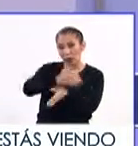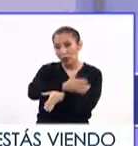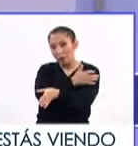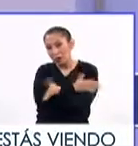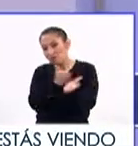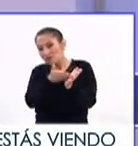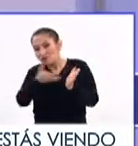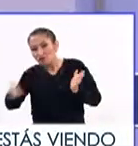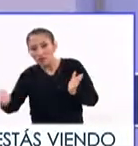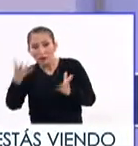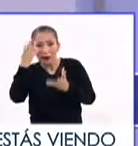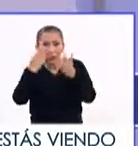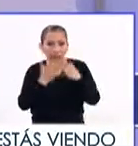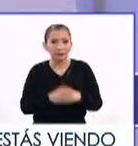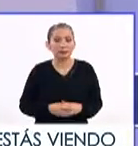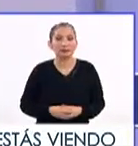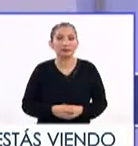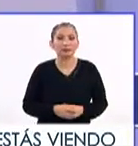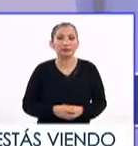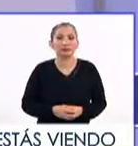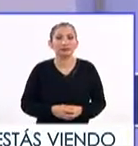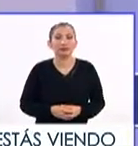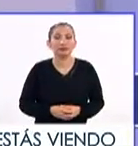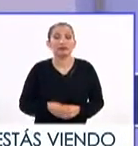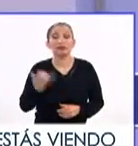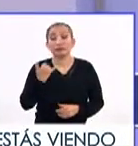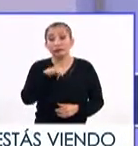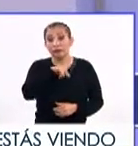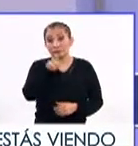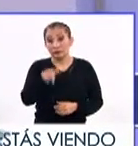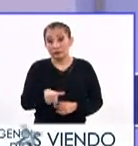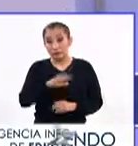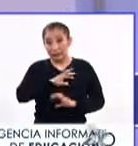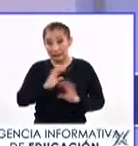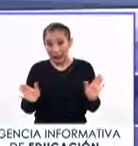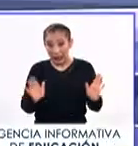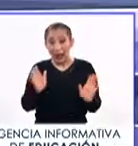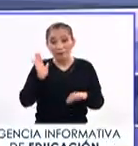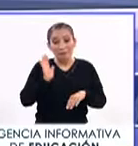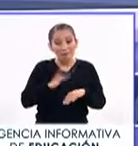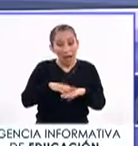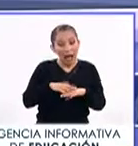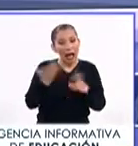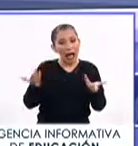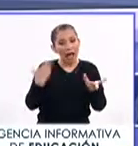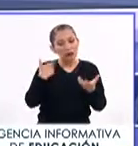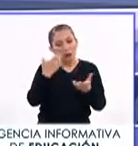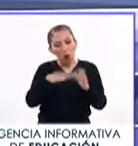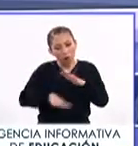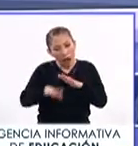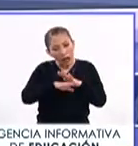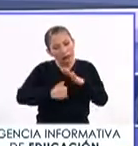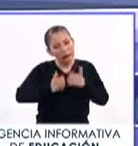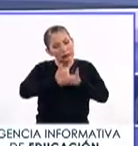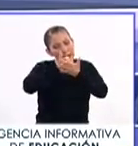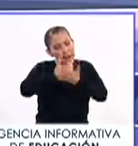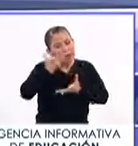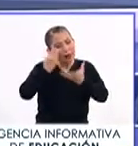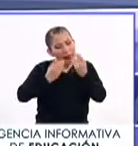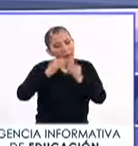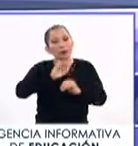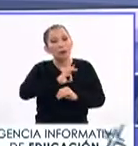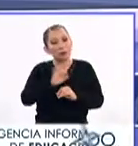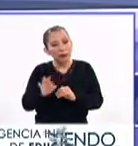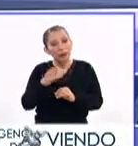acompañan durante su aprendizaje. Y bueno, ya después, quizá cuando ya tengan un poquito más sentadas estas bases, estas primeras bases,